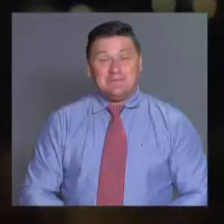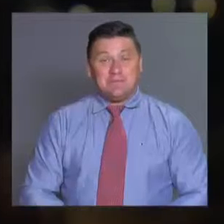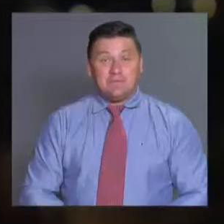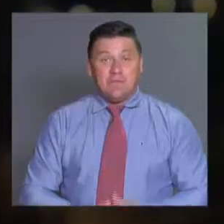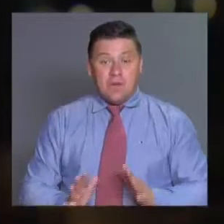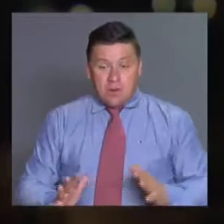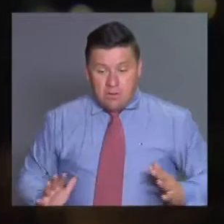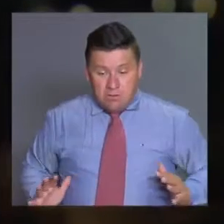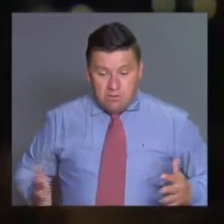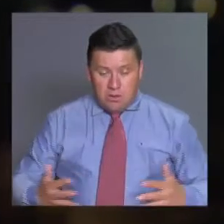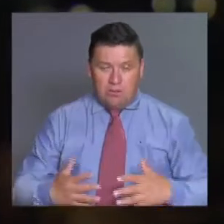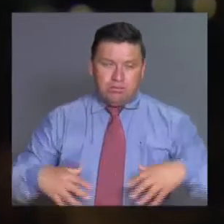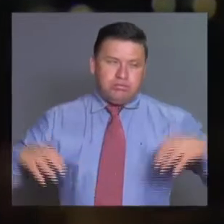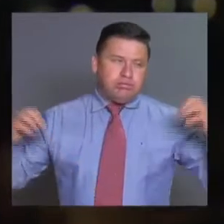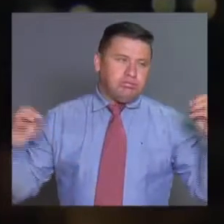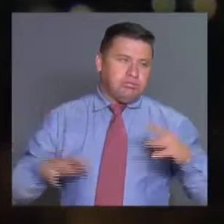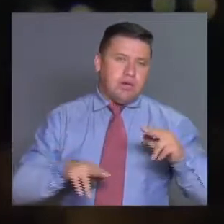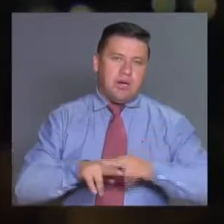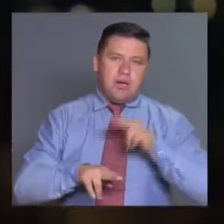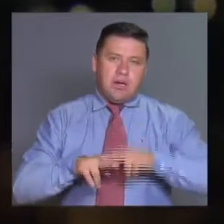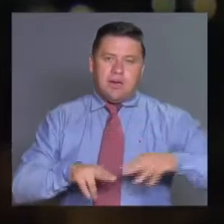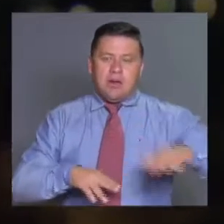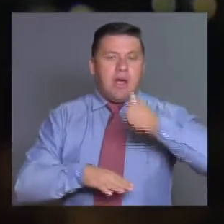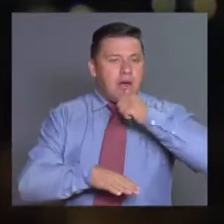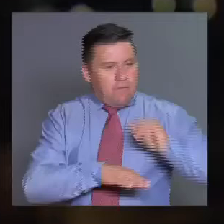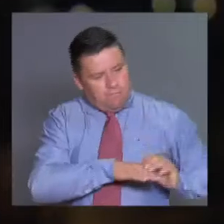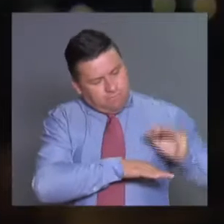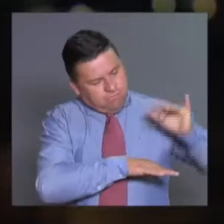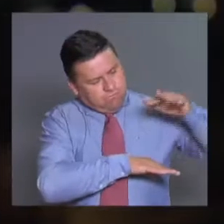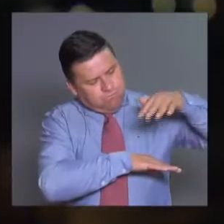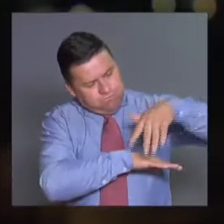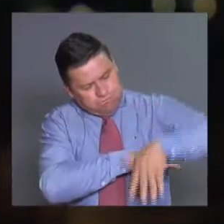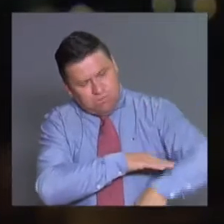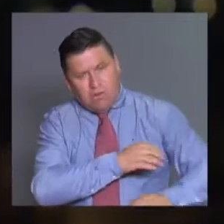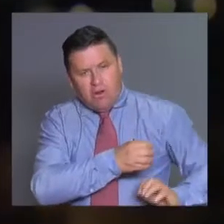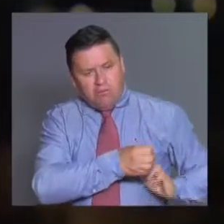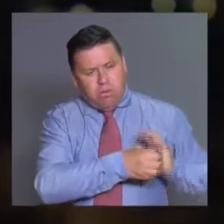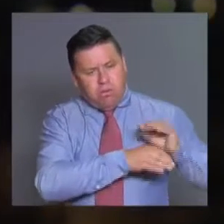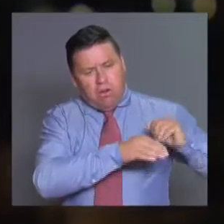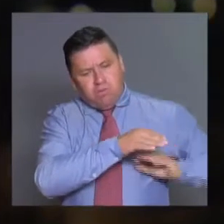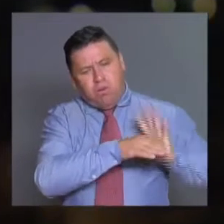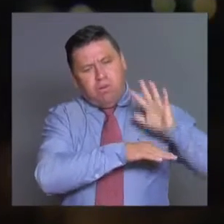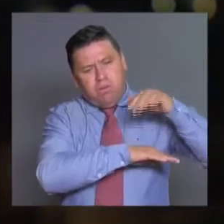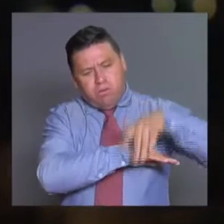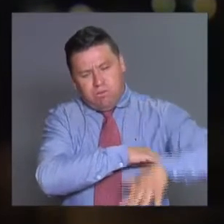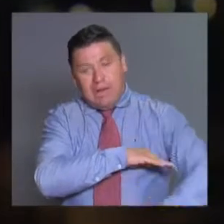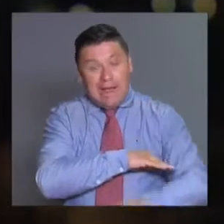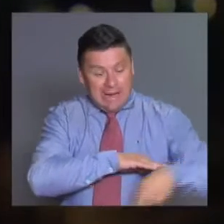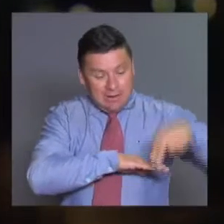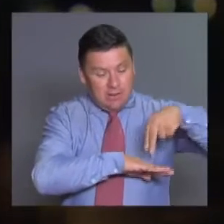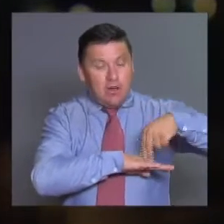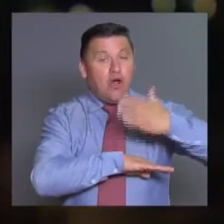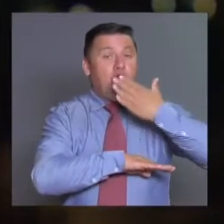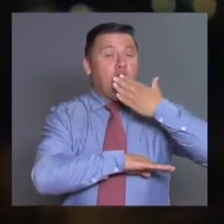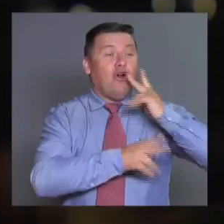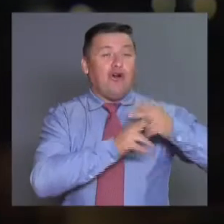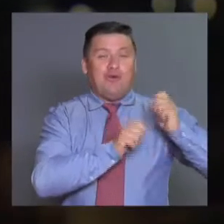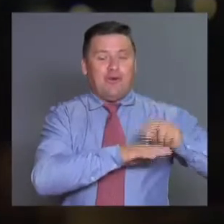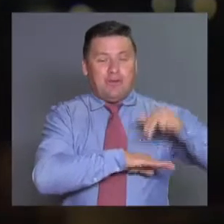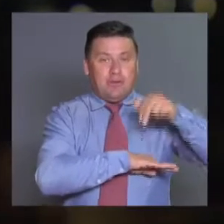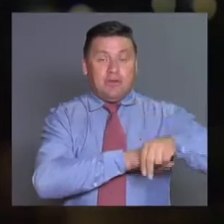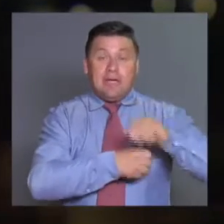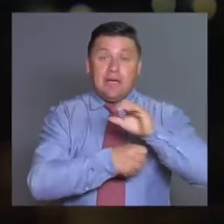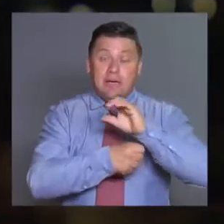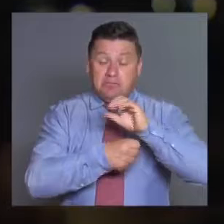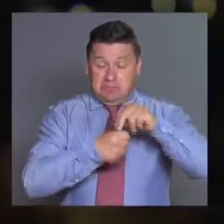poco es un destino mágico y natural la cascada del fin del mundo es uno de los sitios turísticos más deslumbrantes de la región un ciudadano